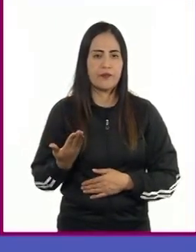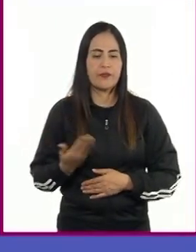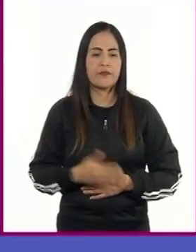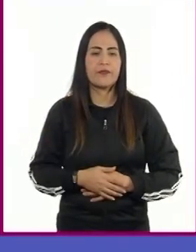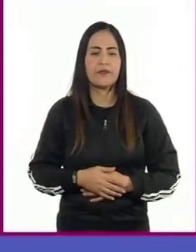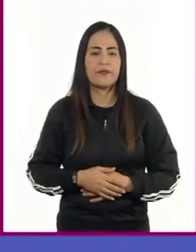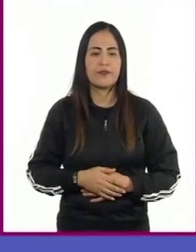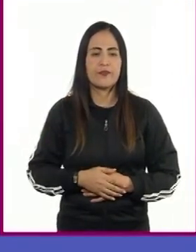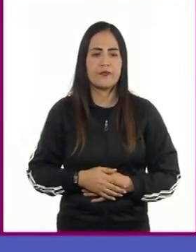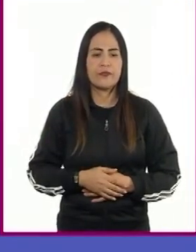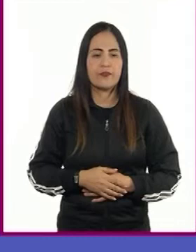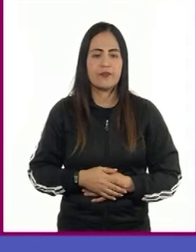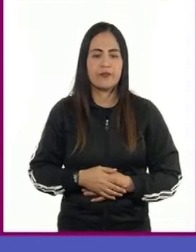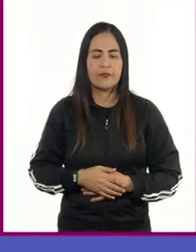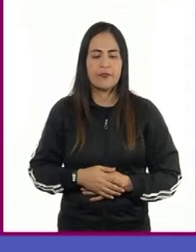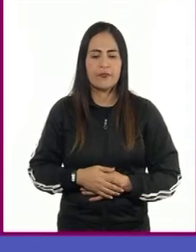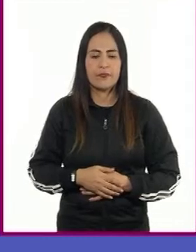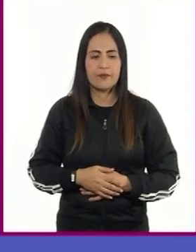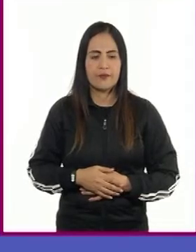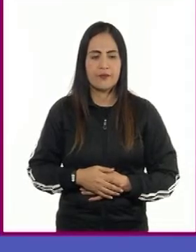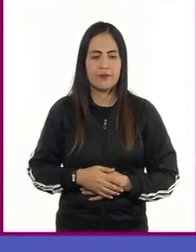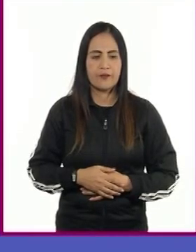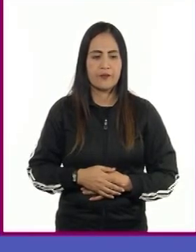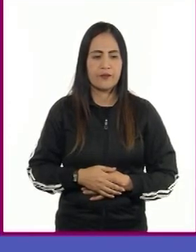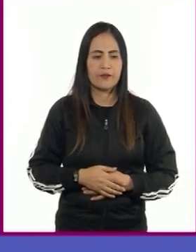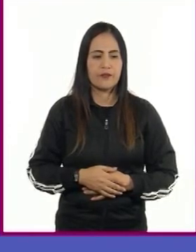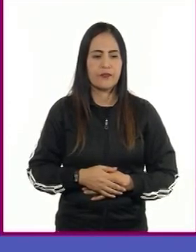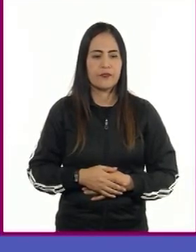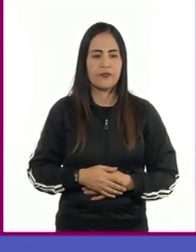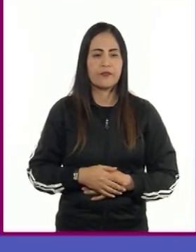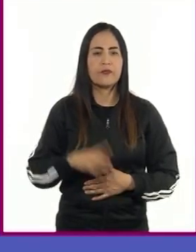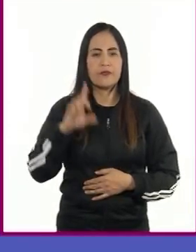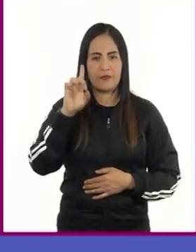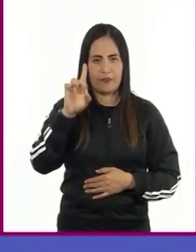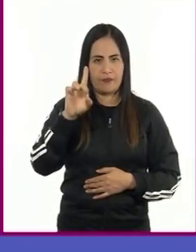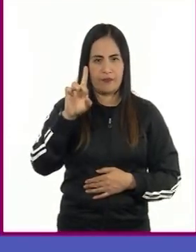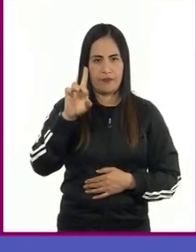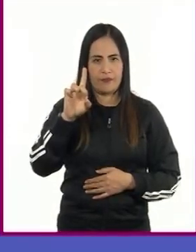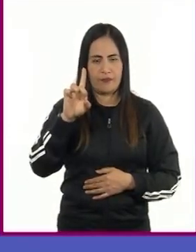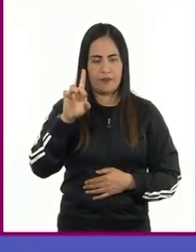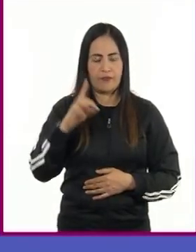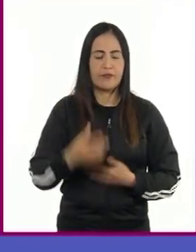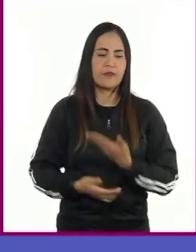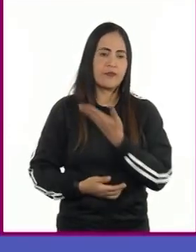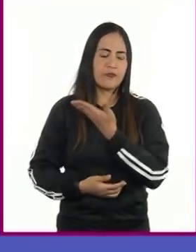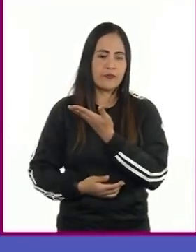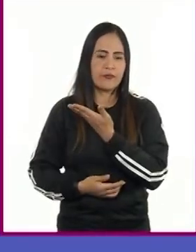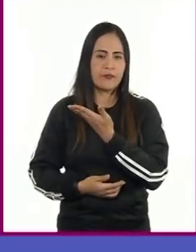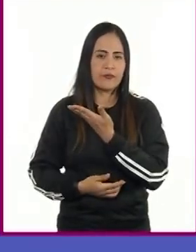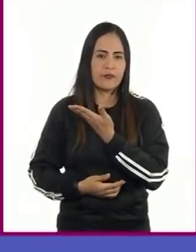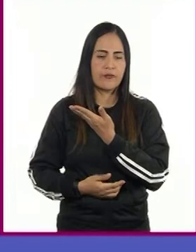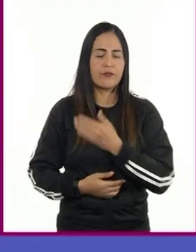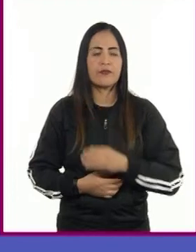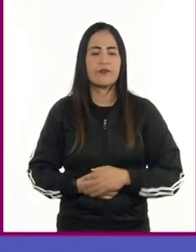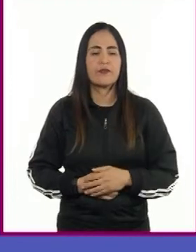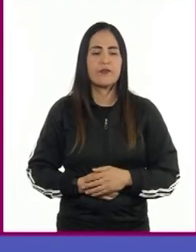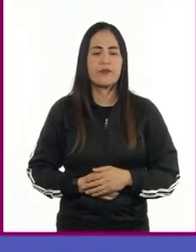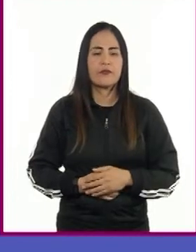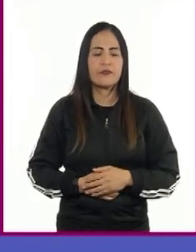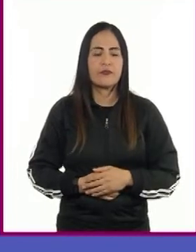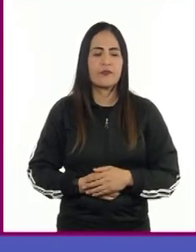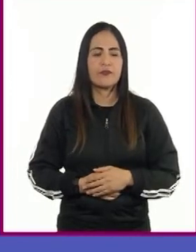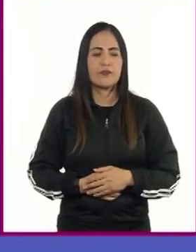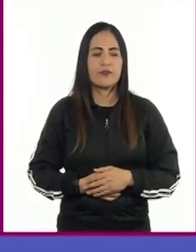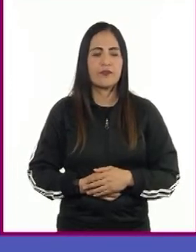u organismo al que pertenece el sitio web, título del texto, video, nota periodística, artículo de